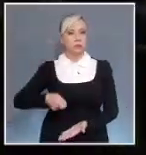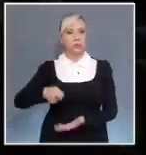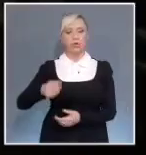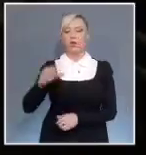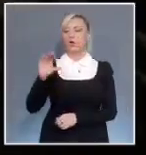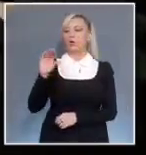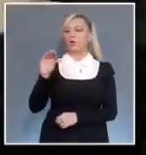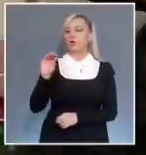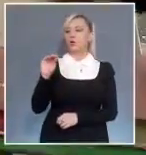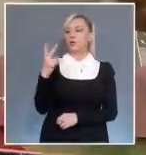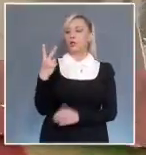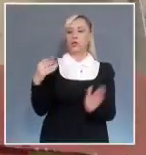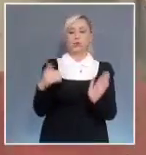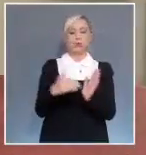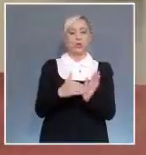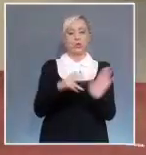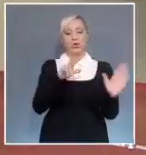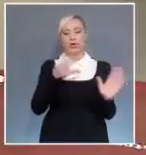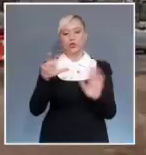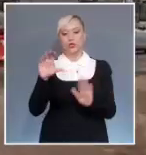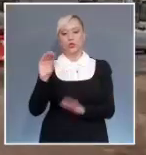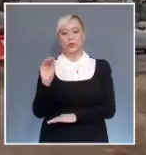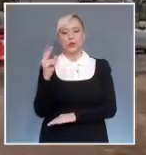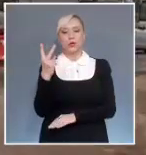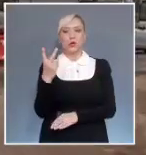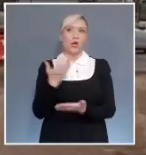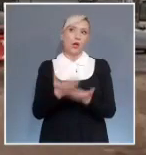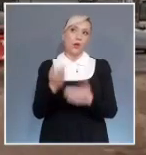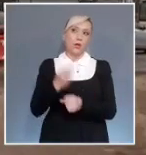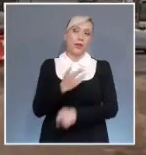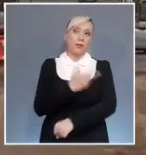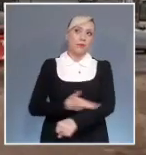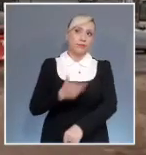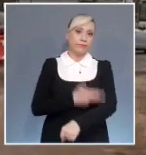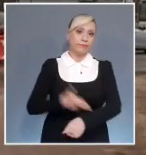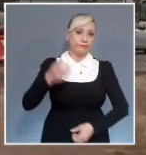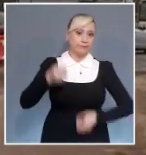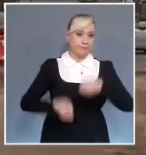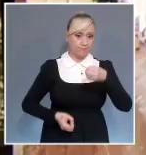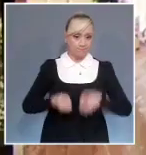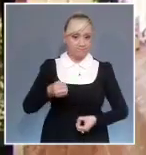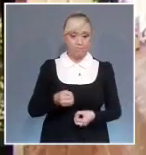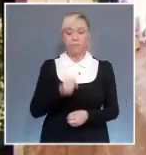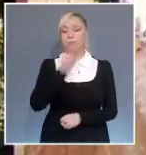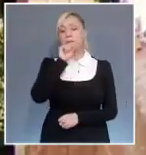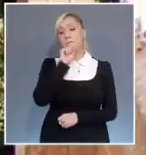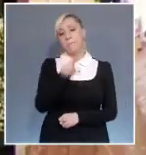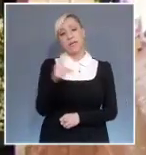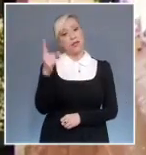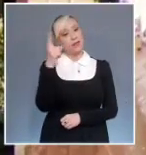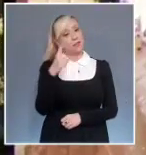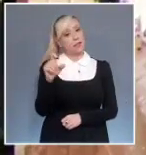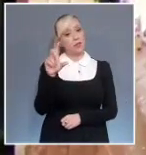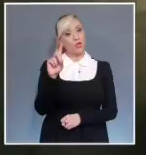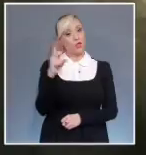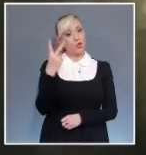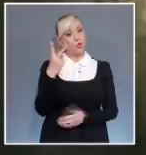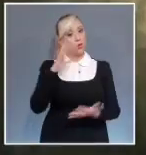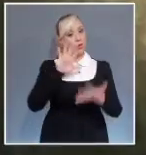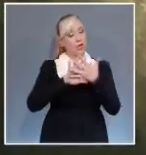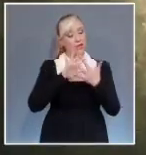92,892 se encuentran bajo proceso. Además, existen 132 penales con